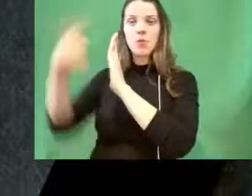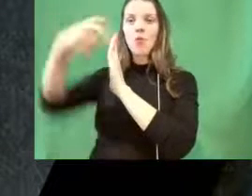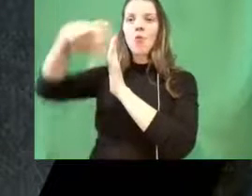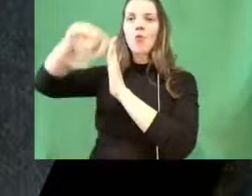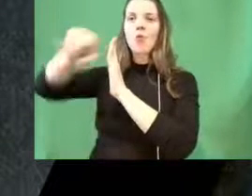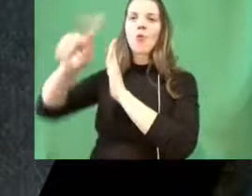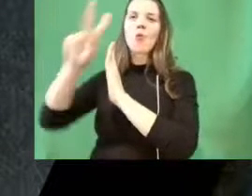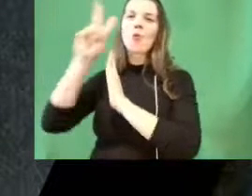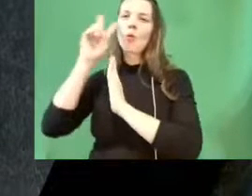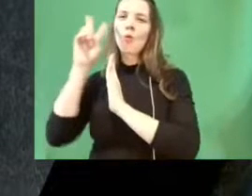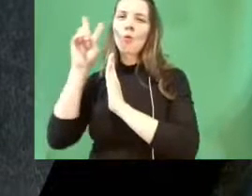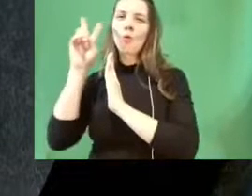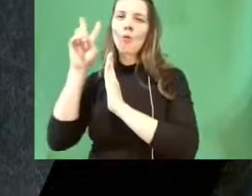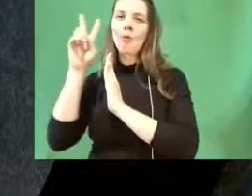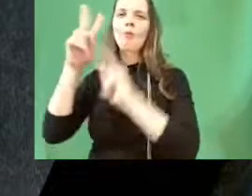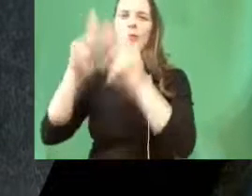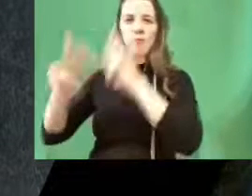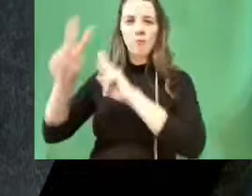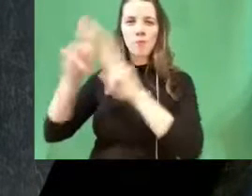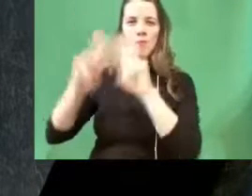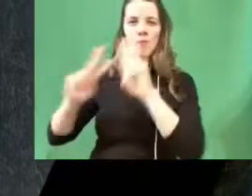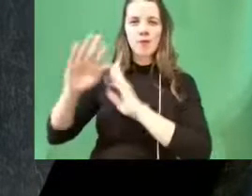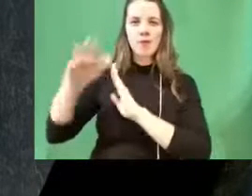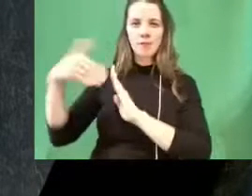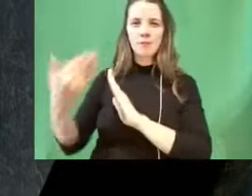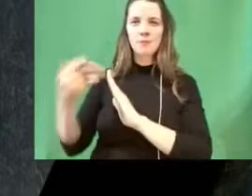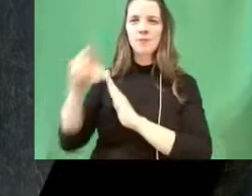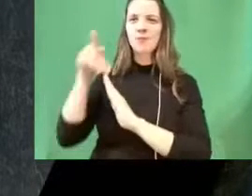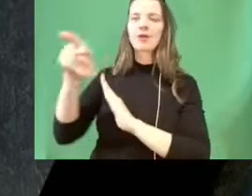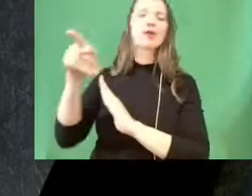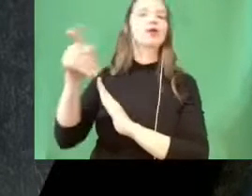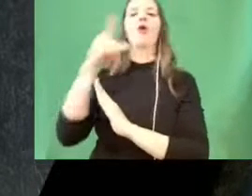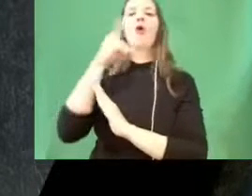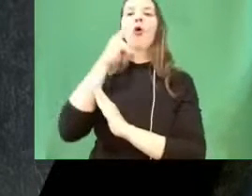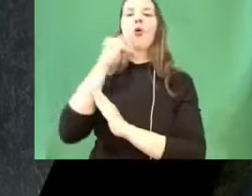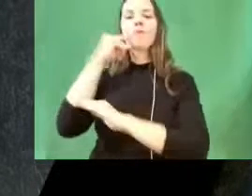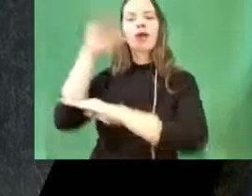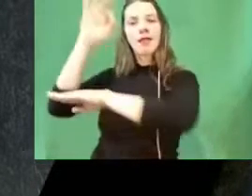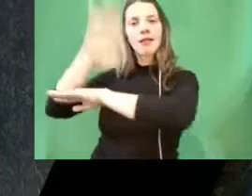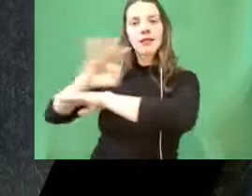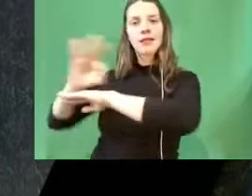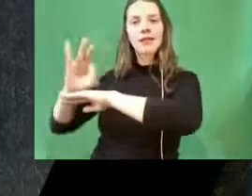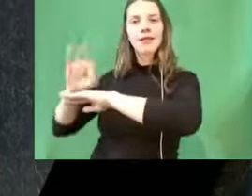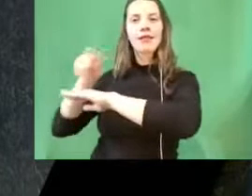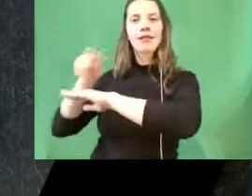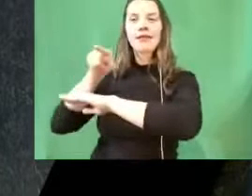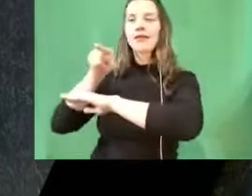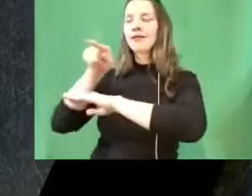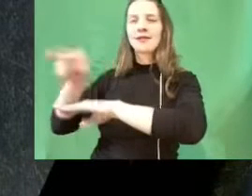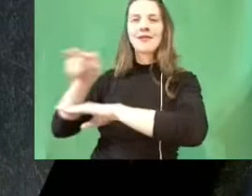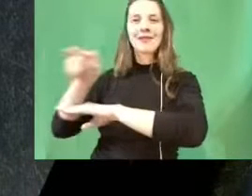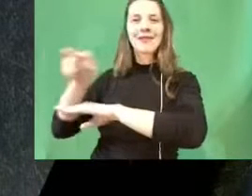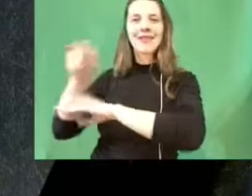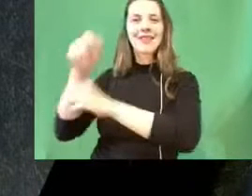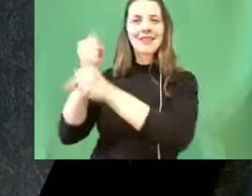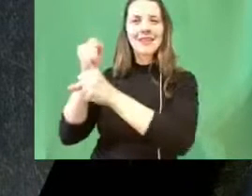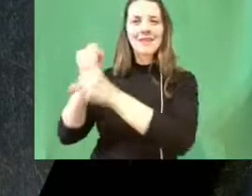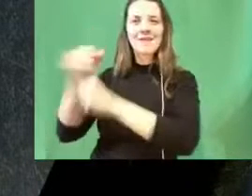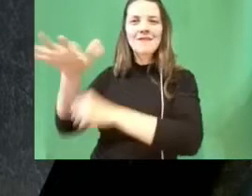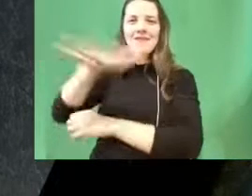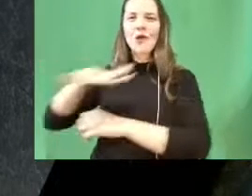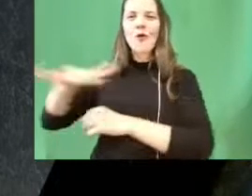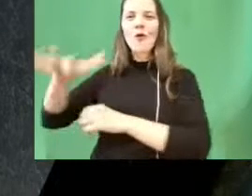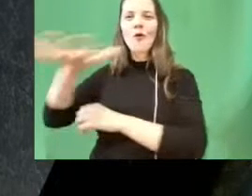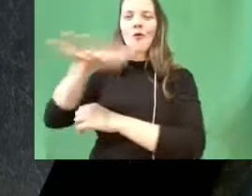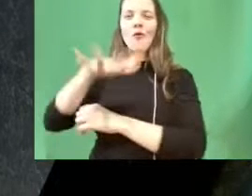urbanista, trabaja en la Dirección Técnica del Consejo Nacional de Personas con Discapacidad, la CONAPIS, en Costa Rica, presidente